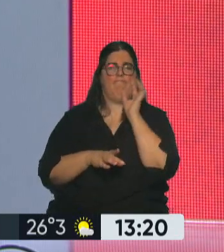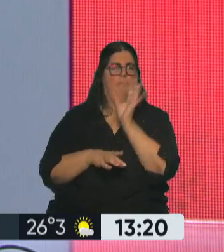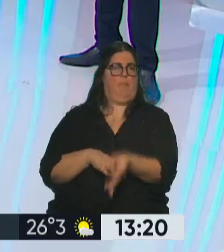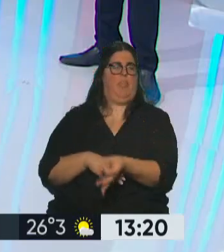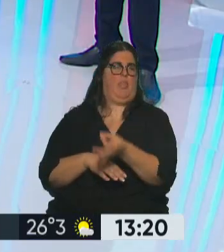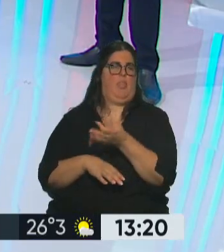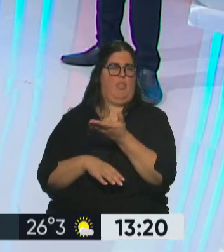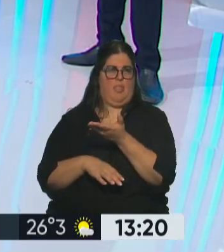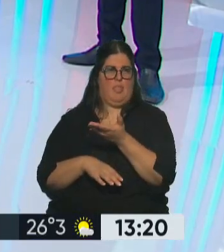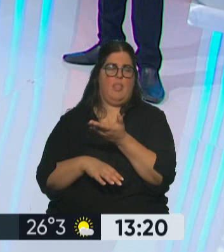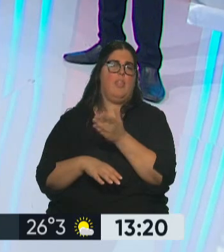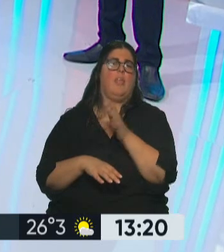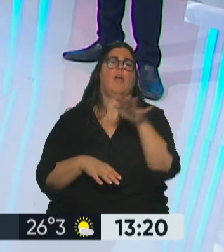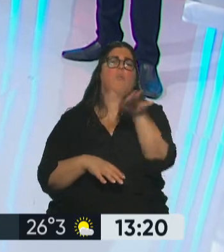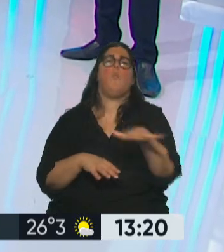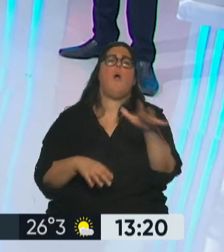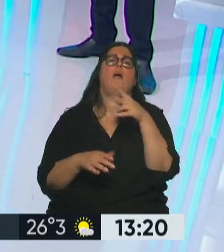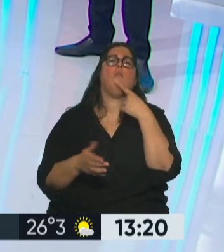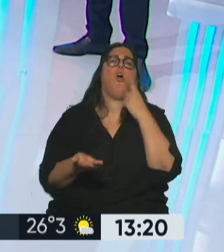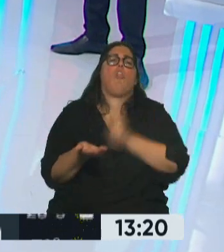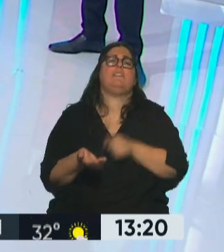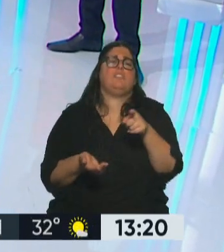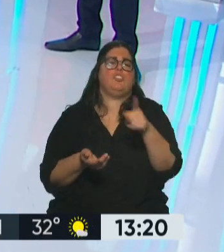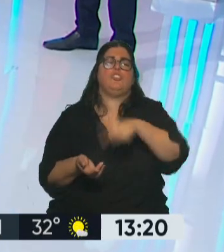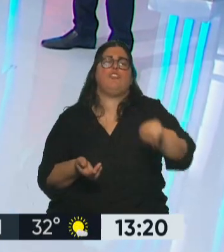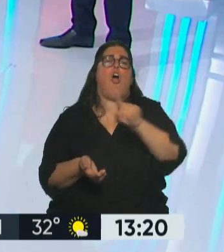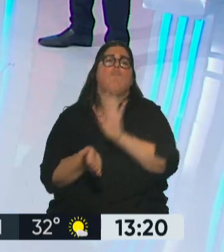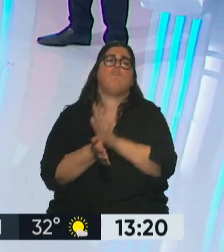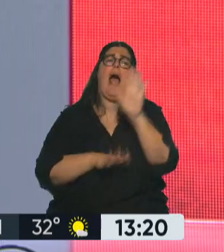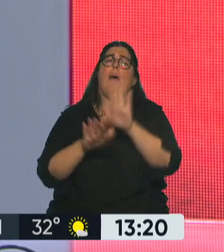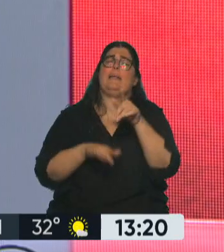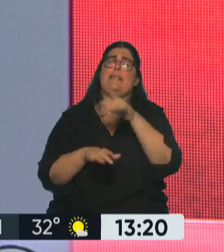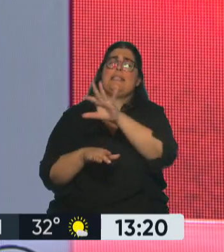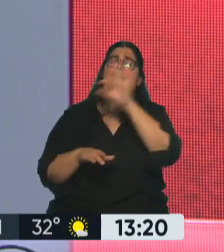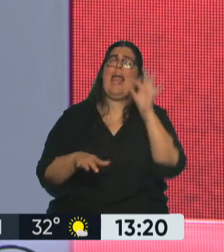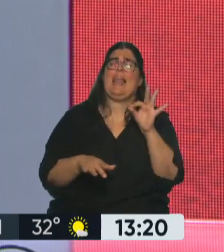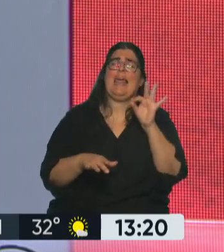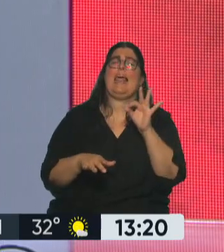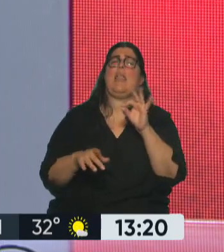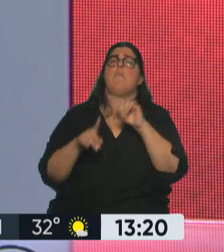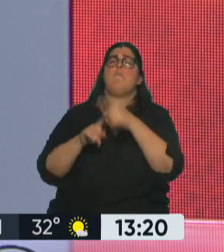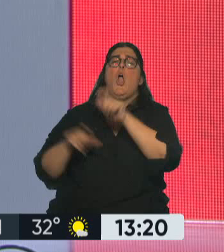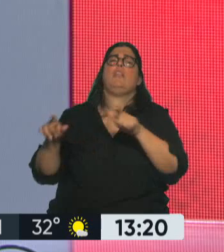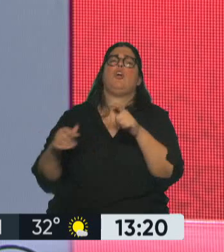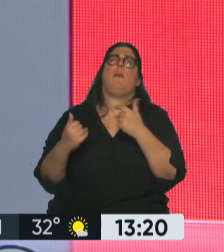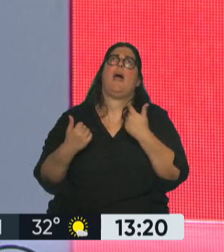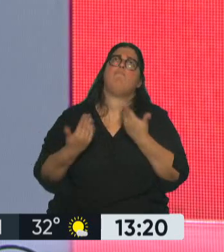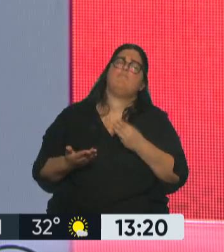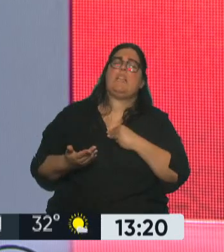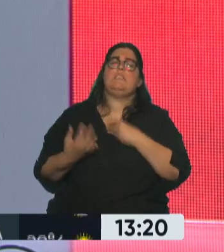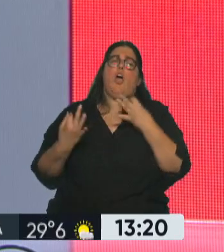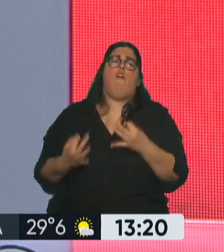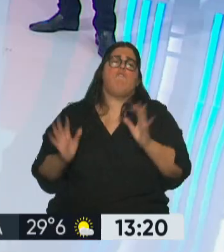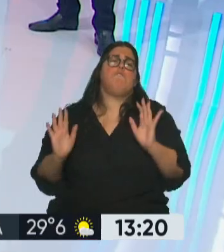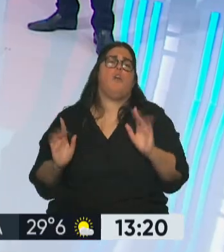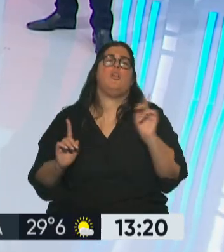que lo que eligen los chilenos, terminan eligiendo a los chilenos, son a veces políticos para conformarse y no realmente los que representan sus verdaderas